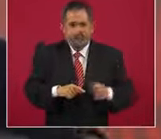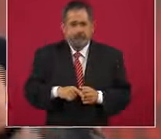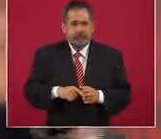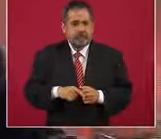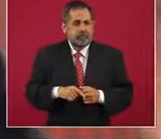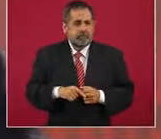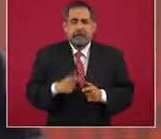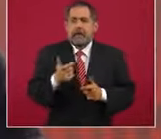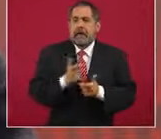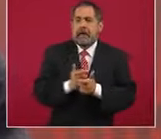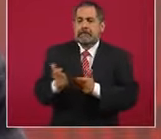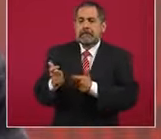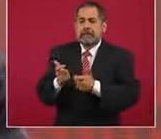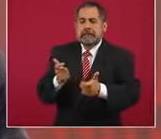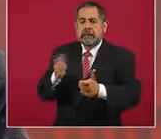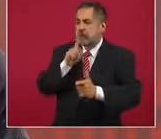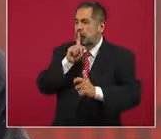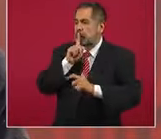Reparte sobornos